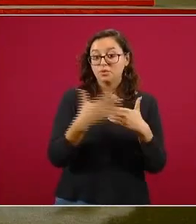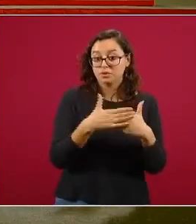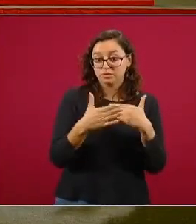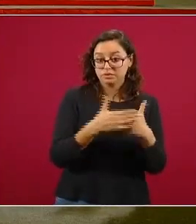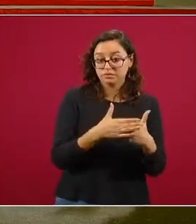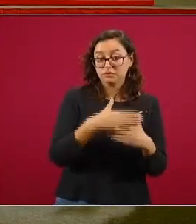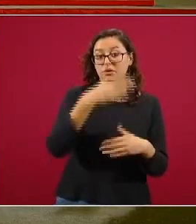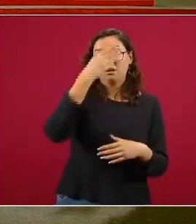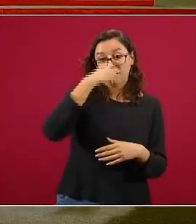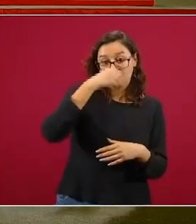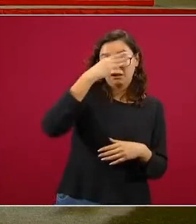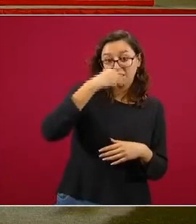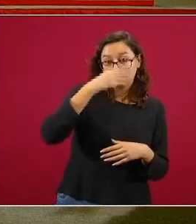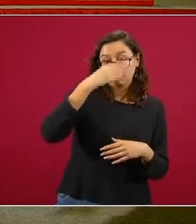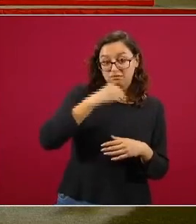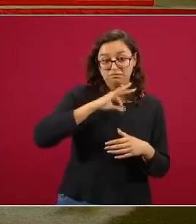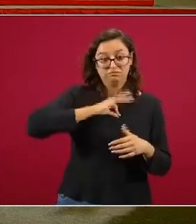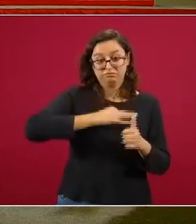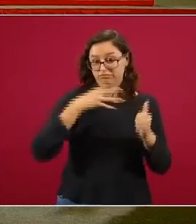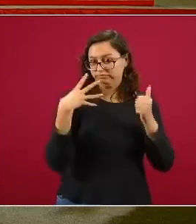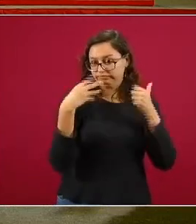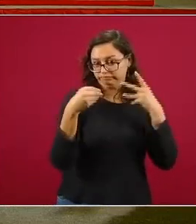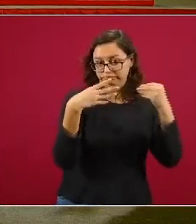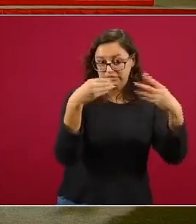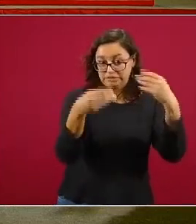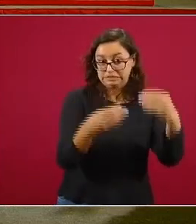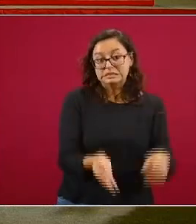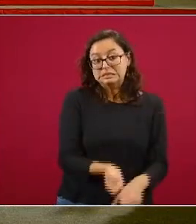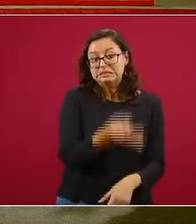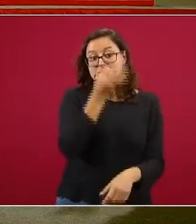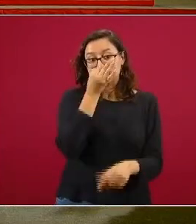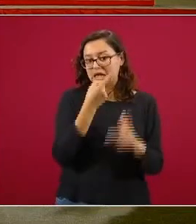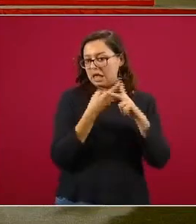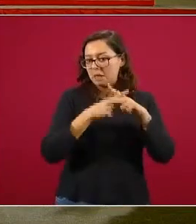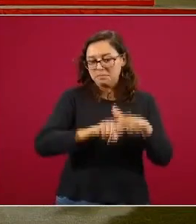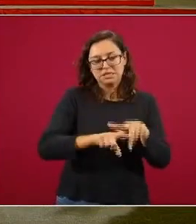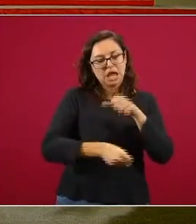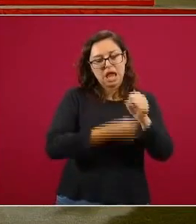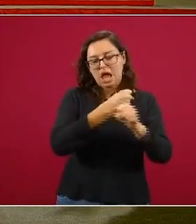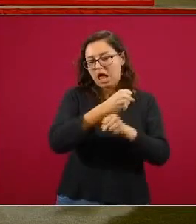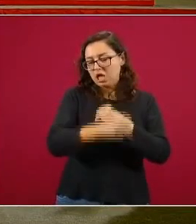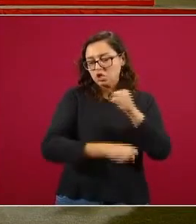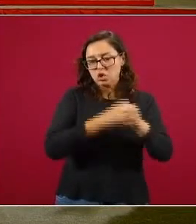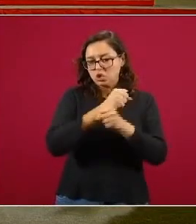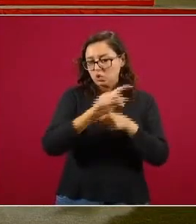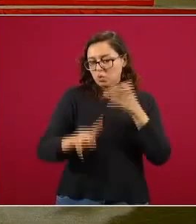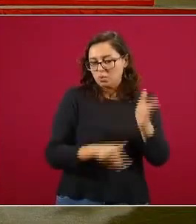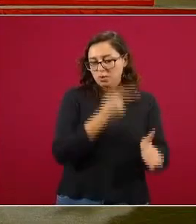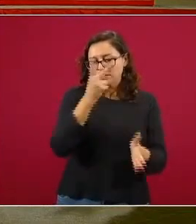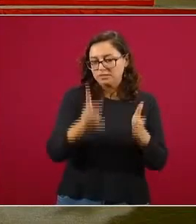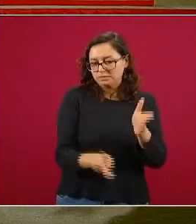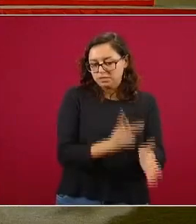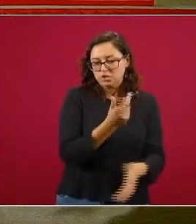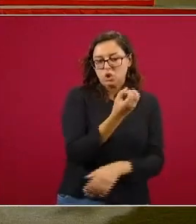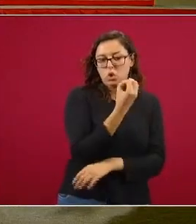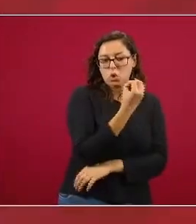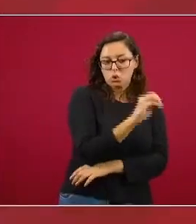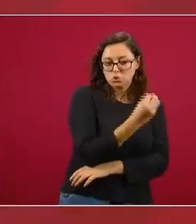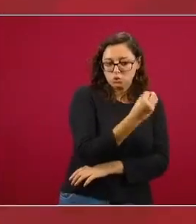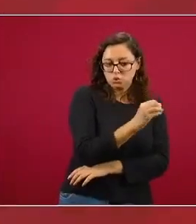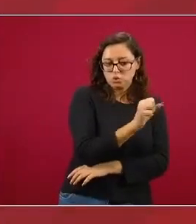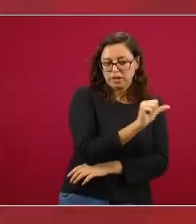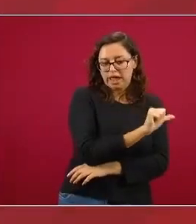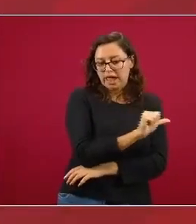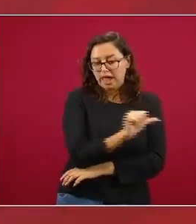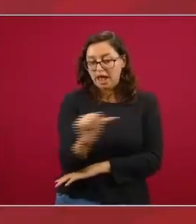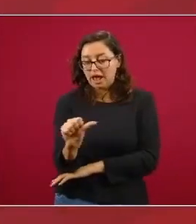repunte influenza. Hemos dicho muchas veces, la temporada de influenza todos los años en el hemisferio norte ocurre entre octubre de un